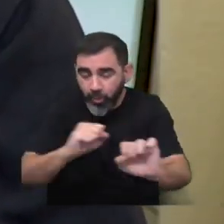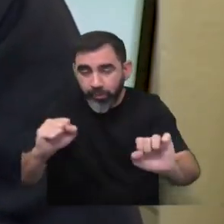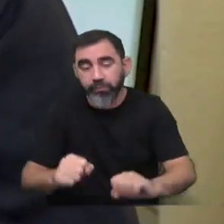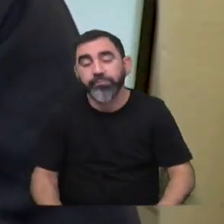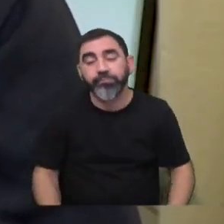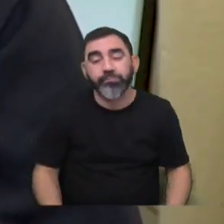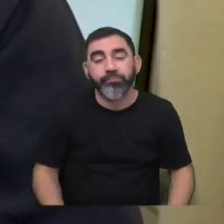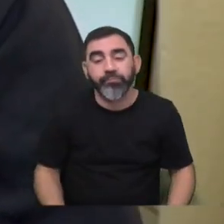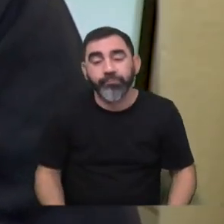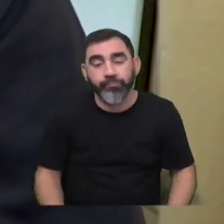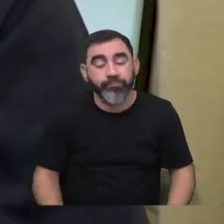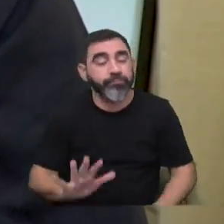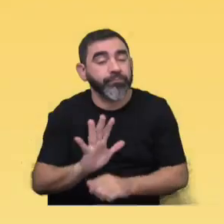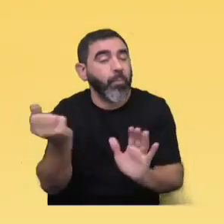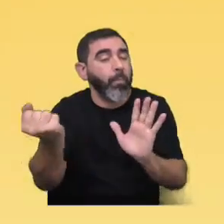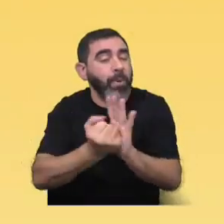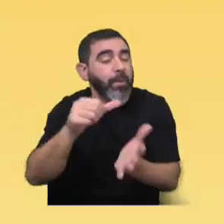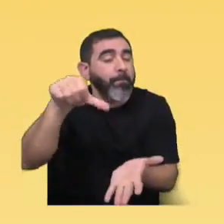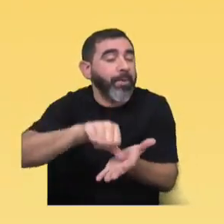una especie de marca país.